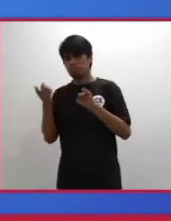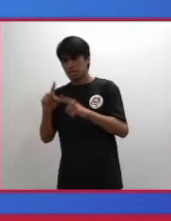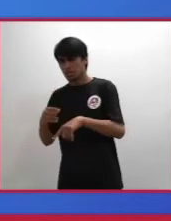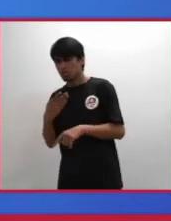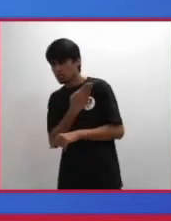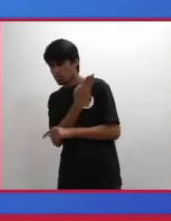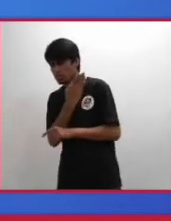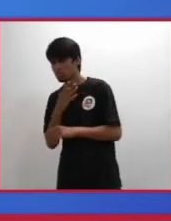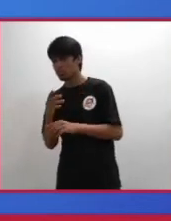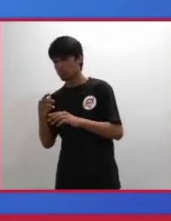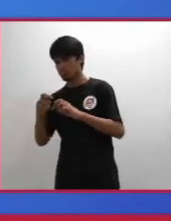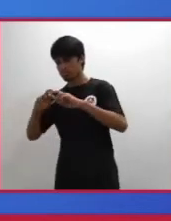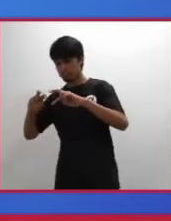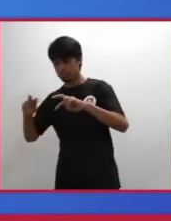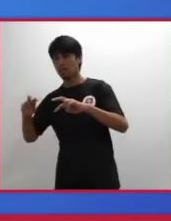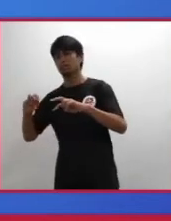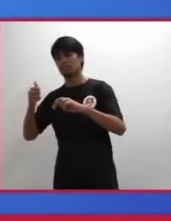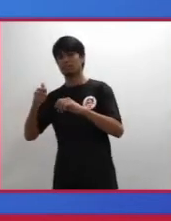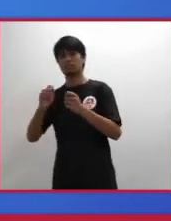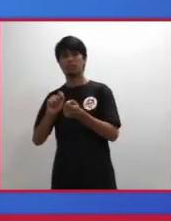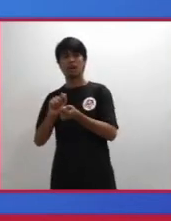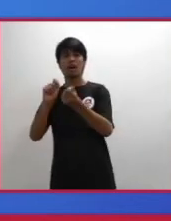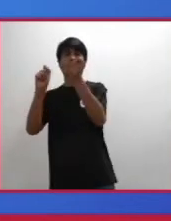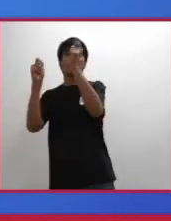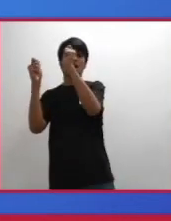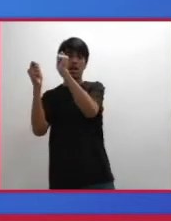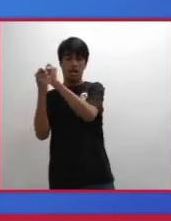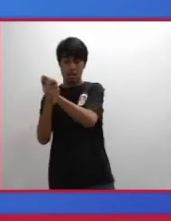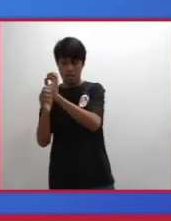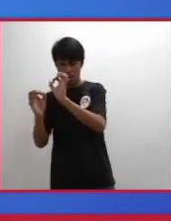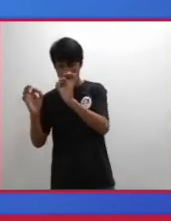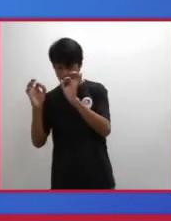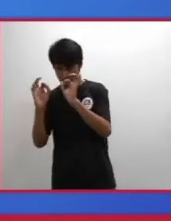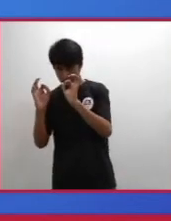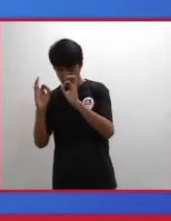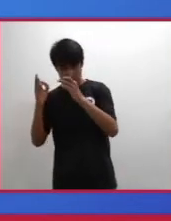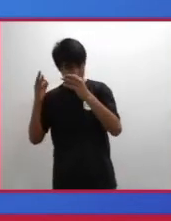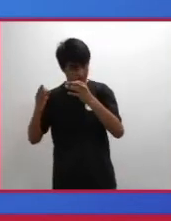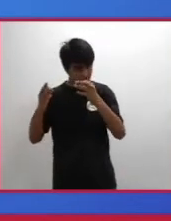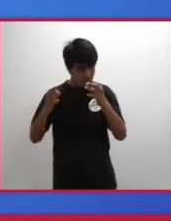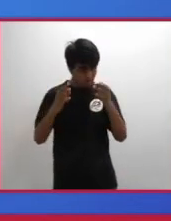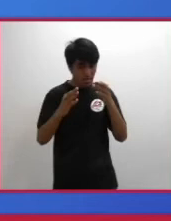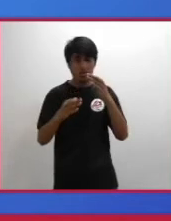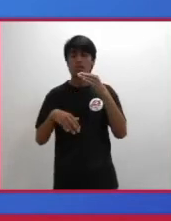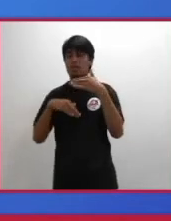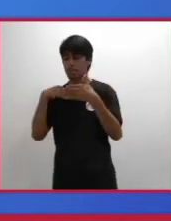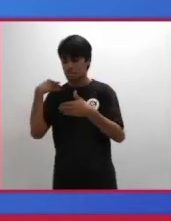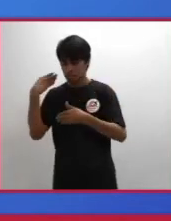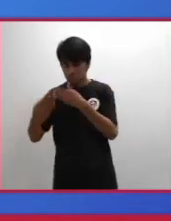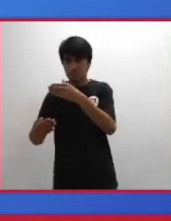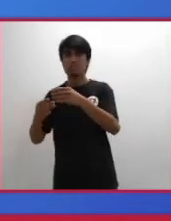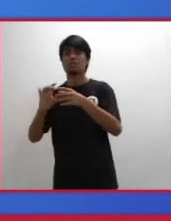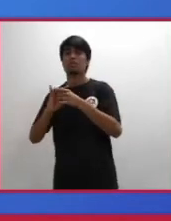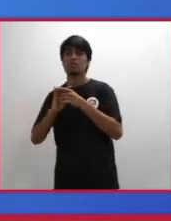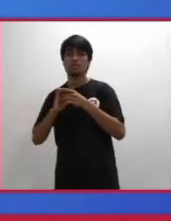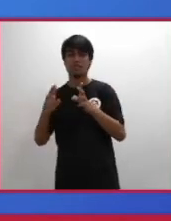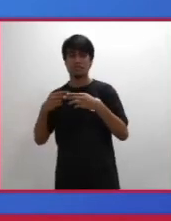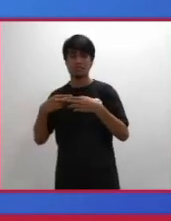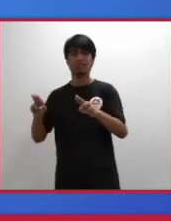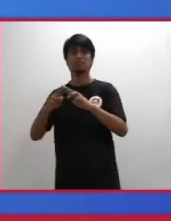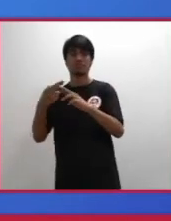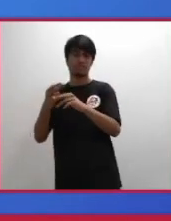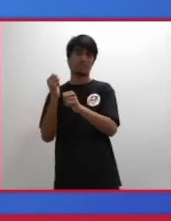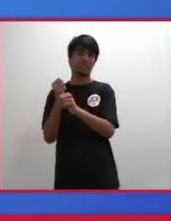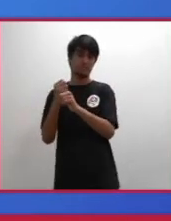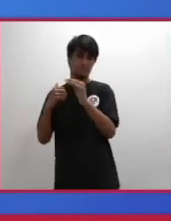causas, analizamos nuestro plan de ejecución segura, planteamos medidas y ahí se puede autorizar.